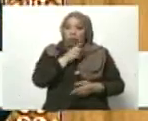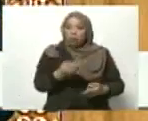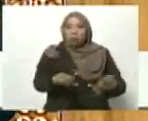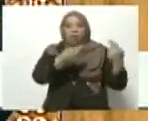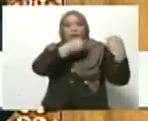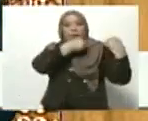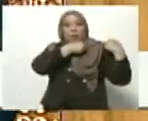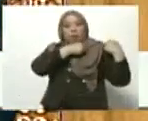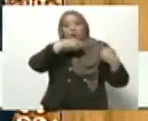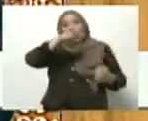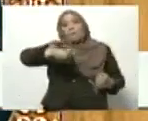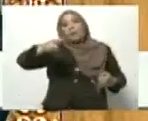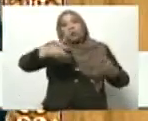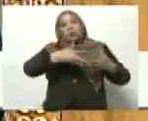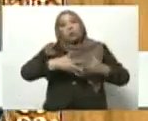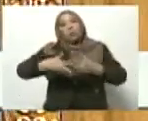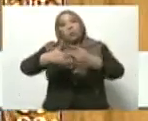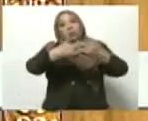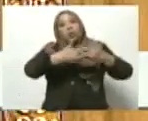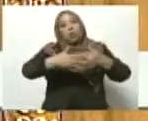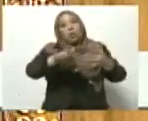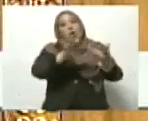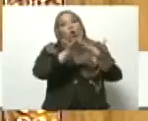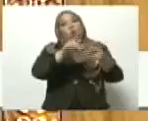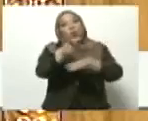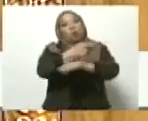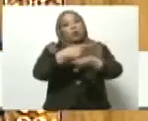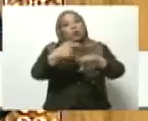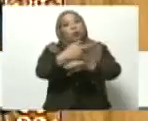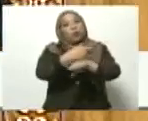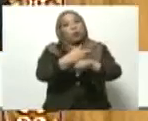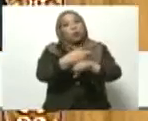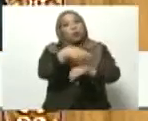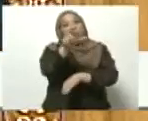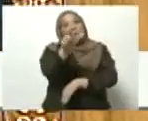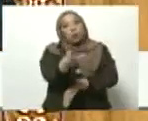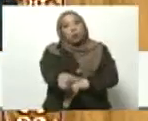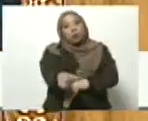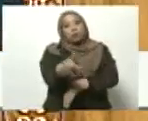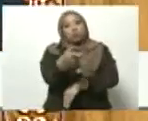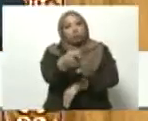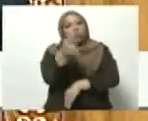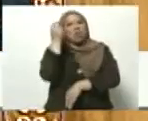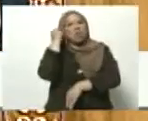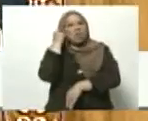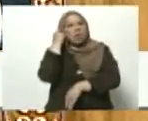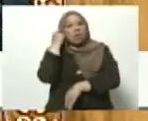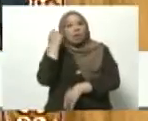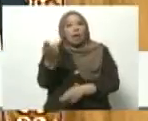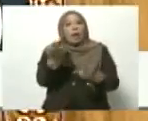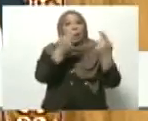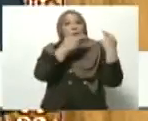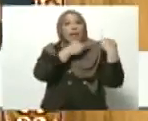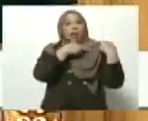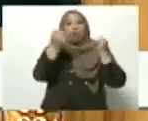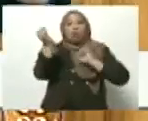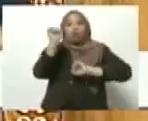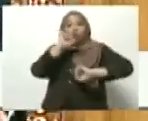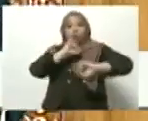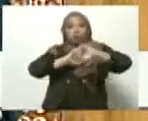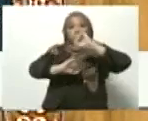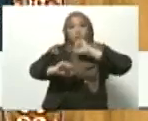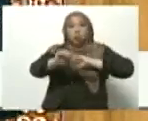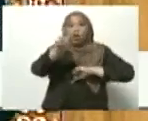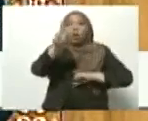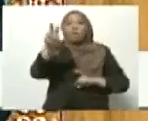Estados Unidos, que dice, son mi contacto con el gobierno de Estados Unidos. Keith Schiller, que era el jefe de seguridad personal del presidente Trump por